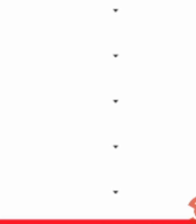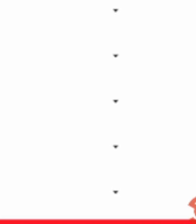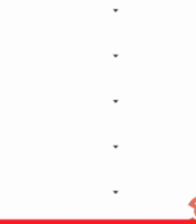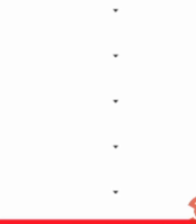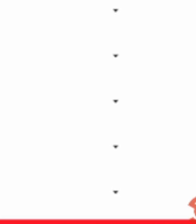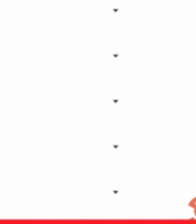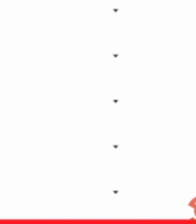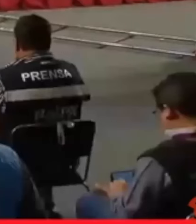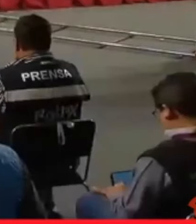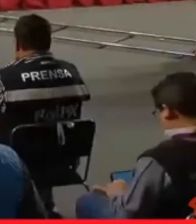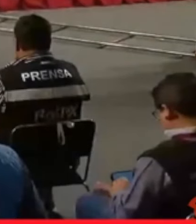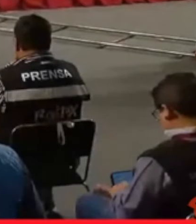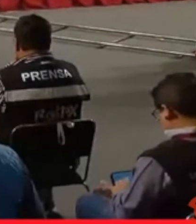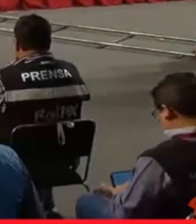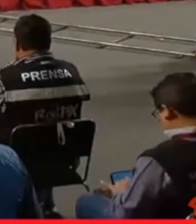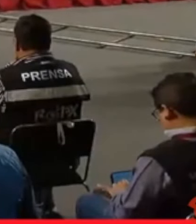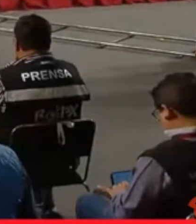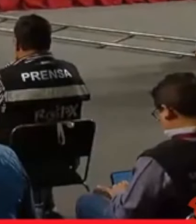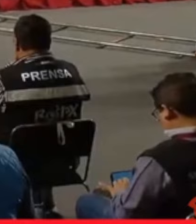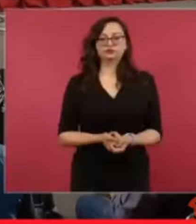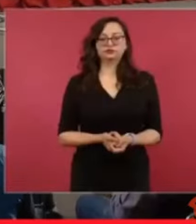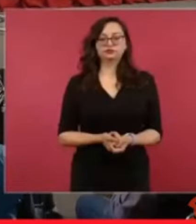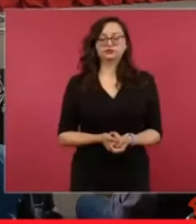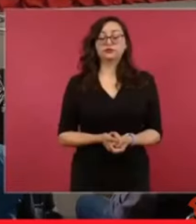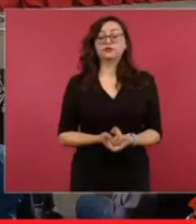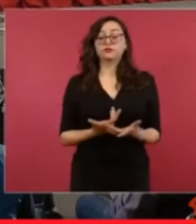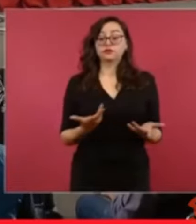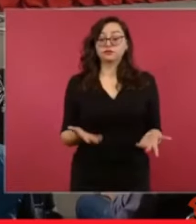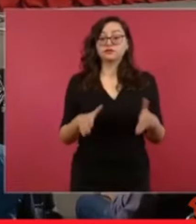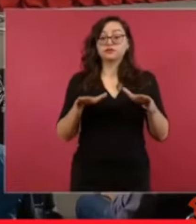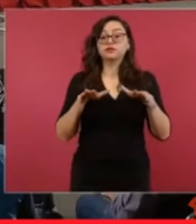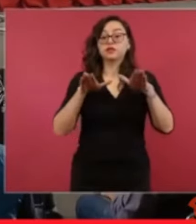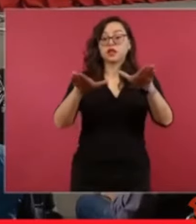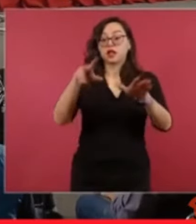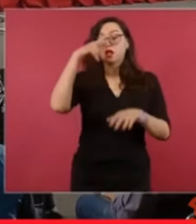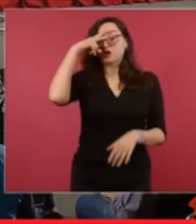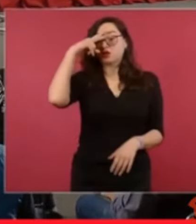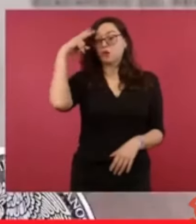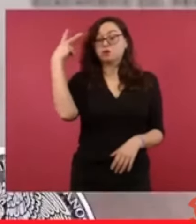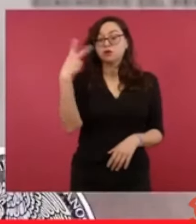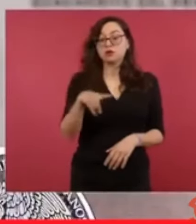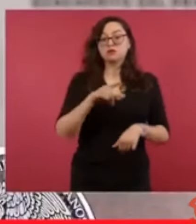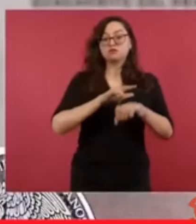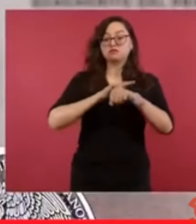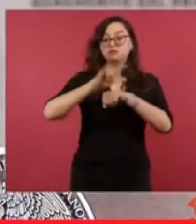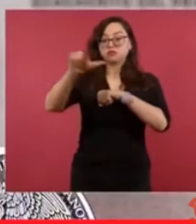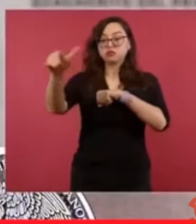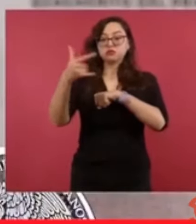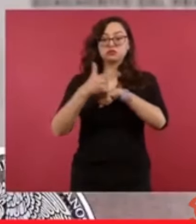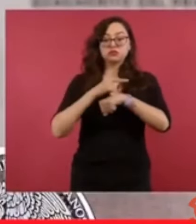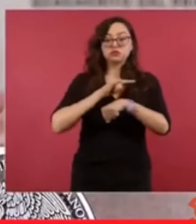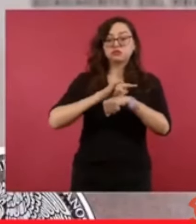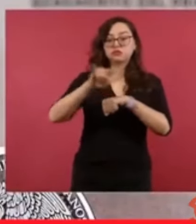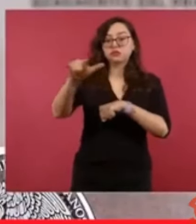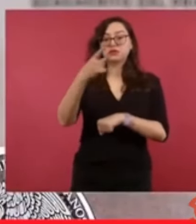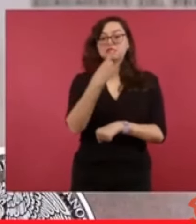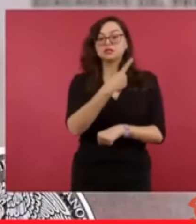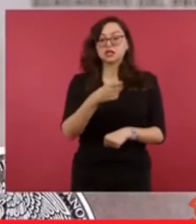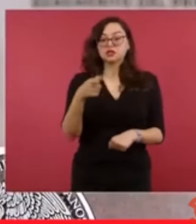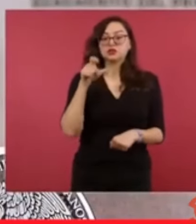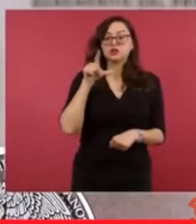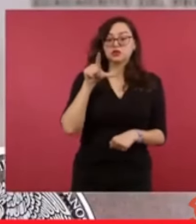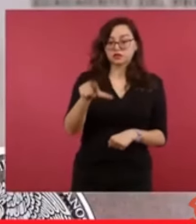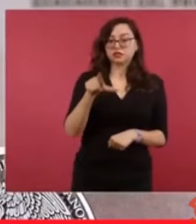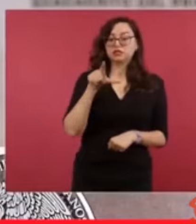tiene 234 operaciones a la semana, 117 salidas y 117 llegadas. Conecta con 10